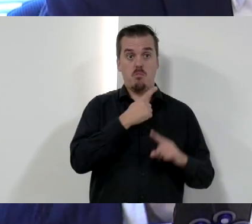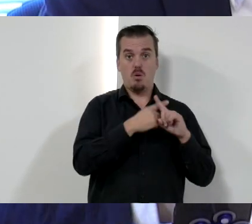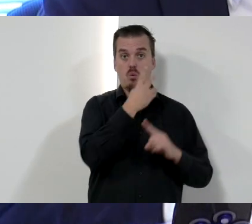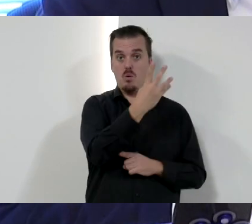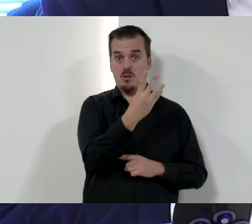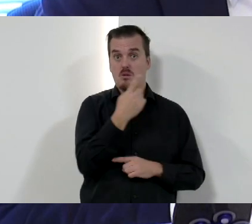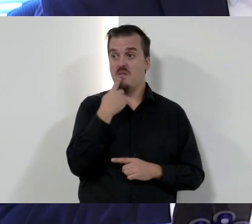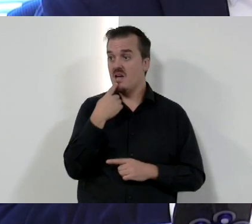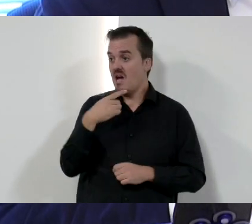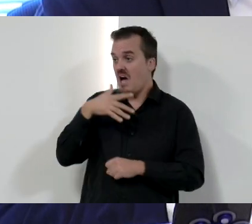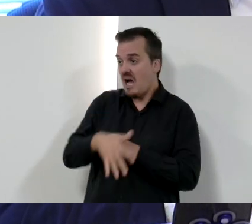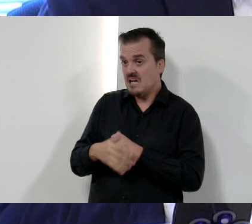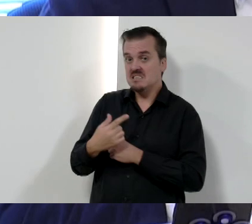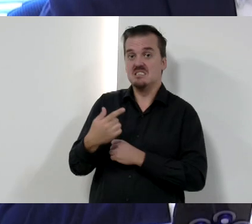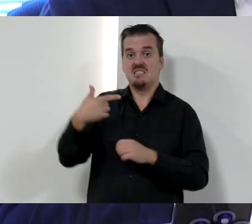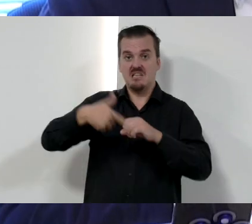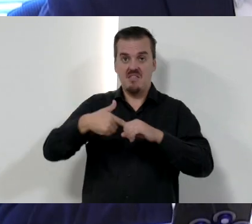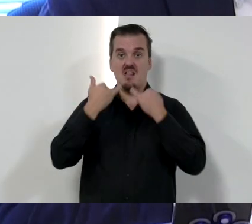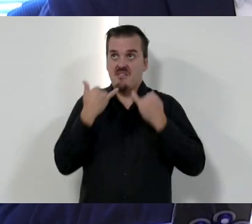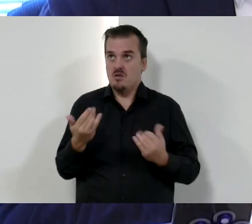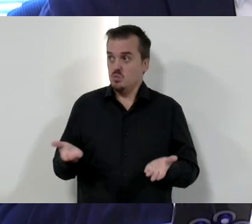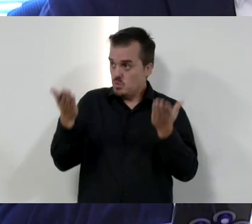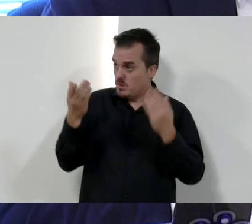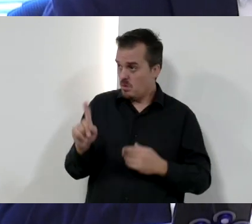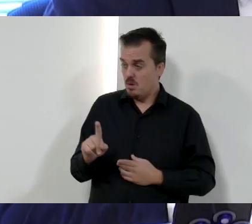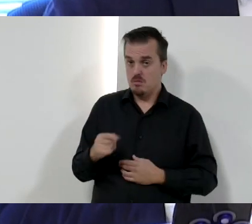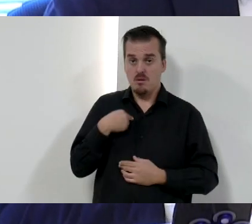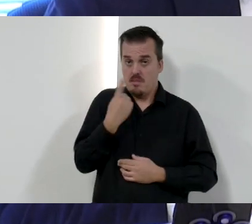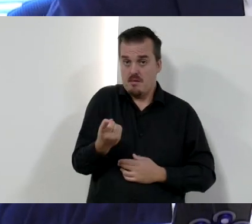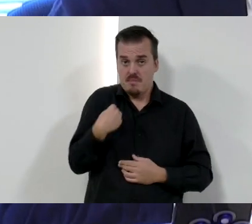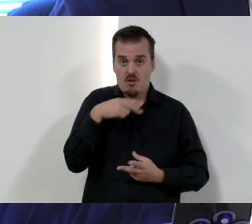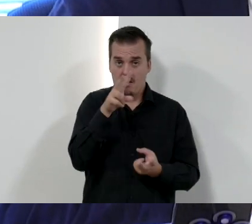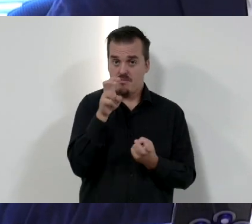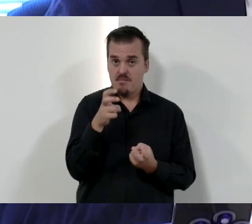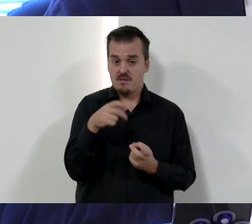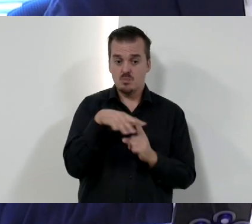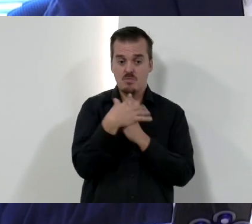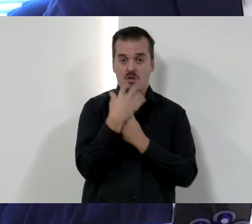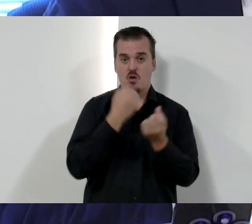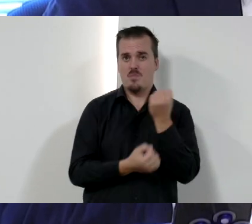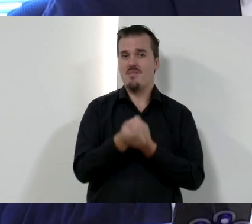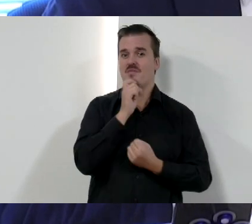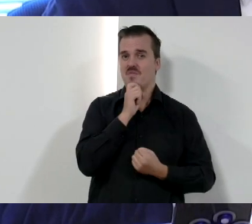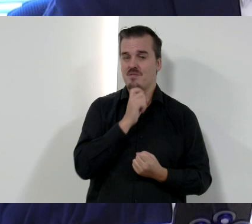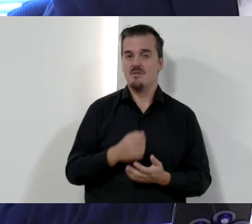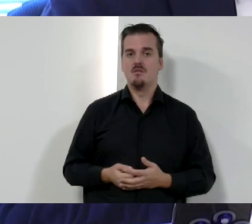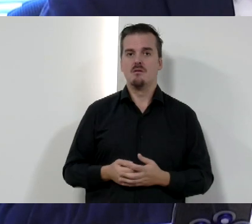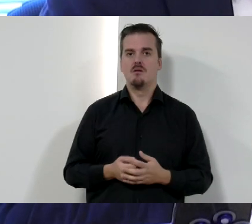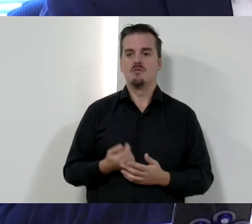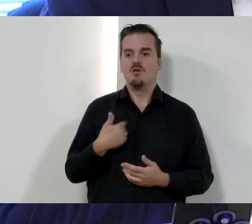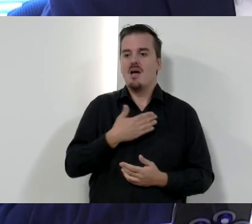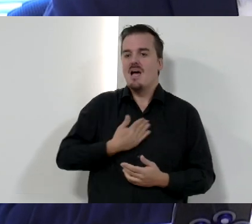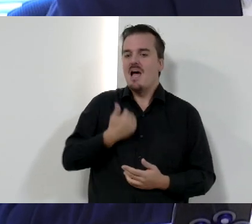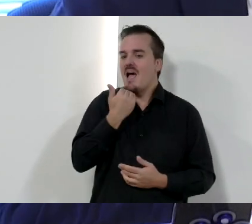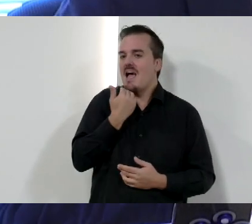electricidad, no le sube el gasoil? Yo lo que pretendo del CAI, de la granja, en esta situación económica difícil, es que sea casi gratis.